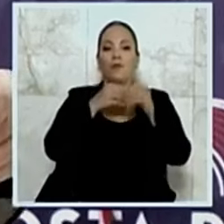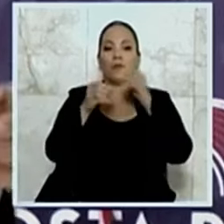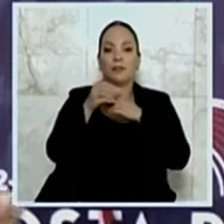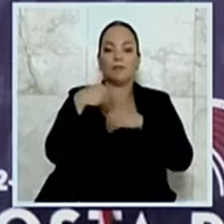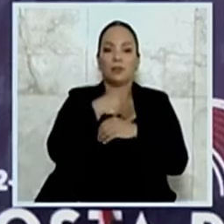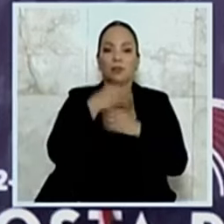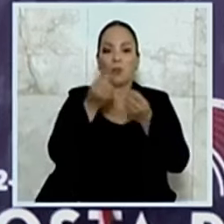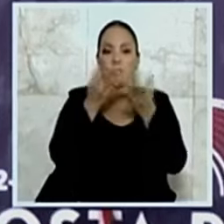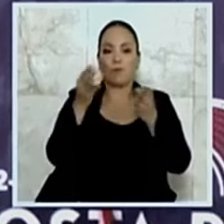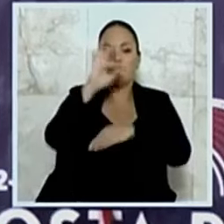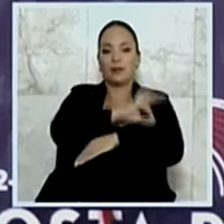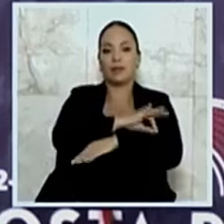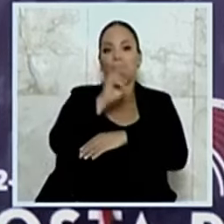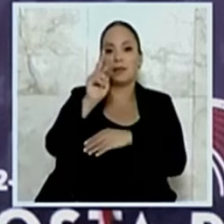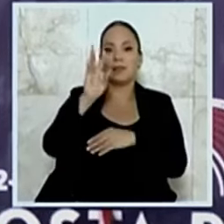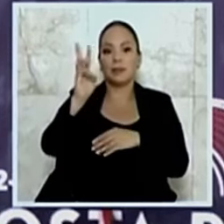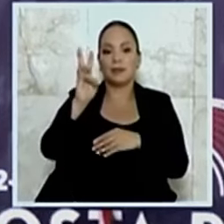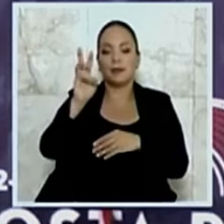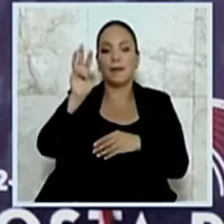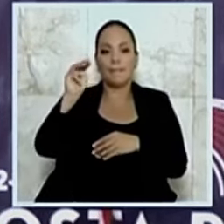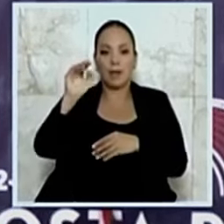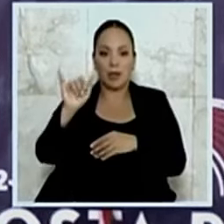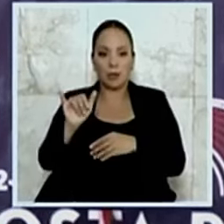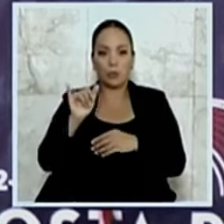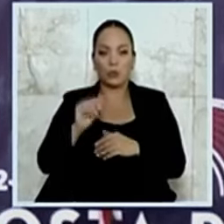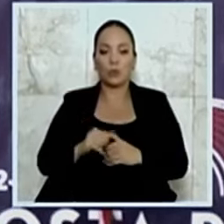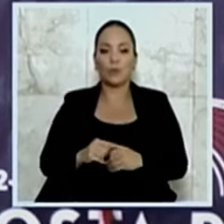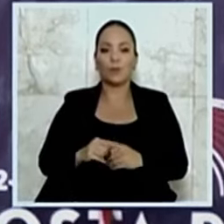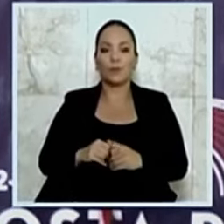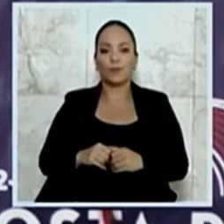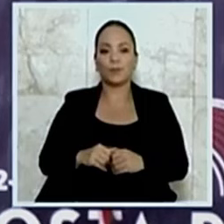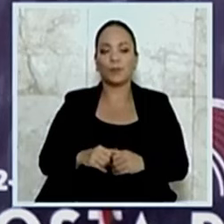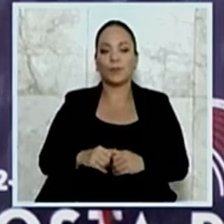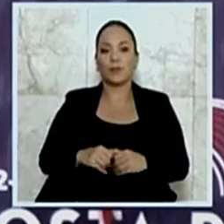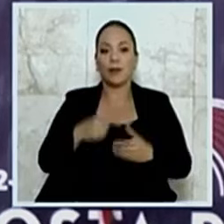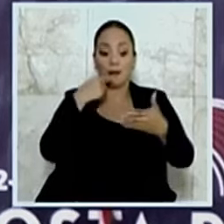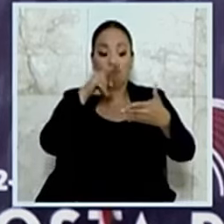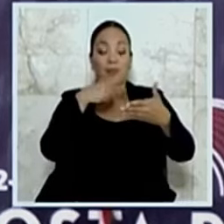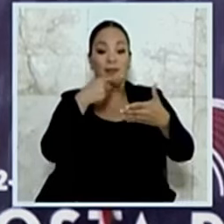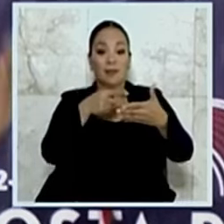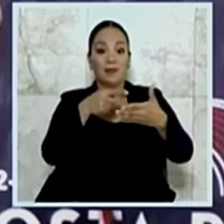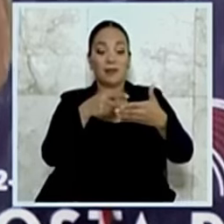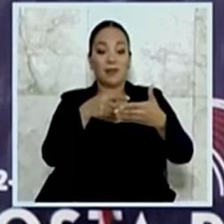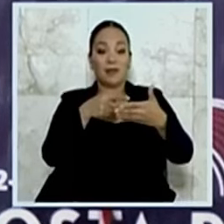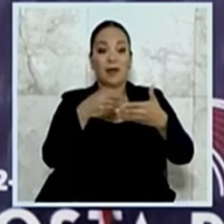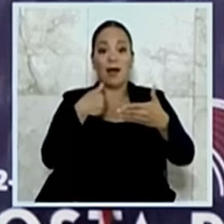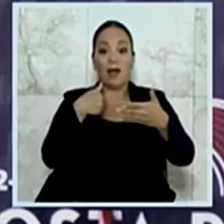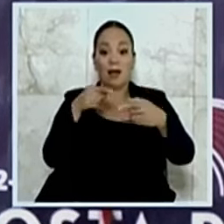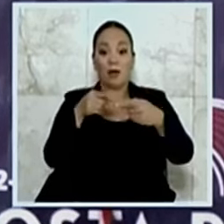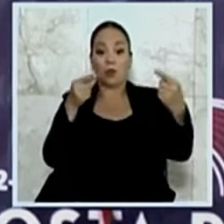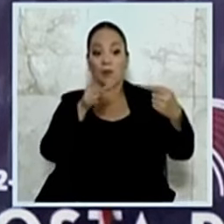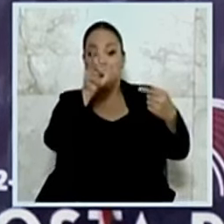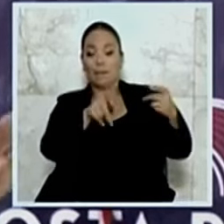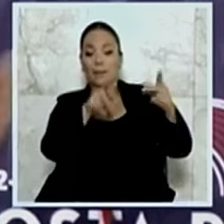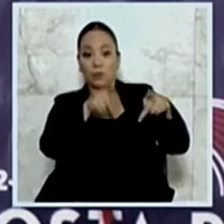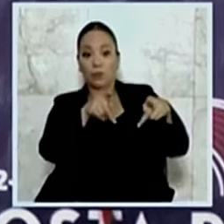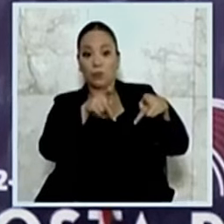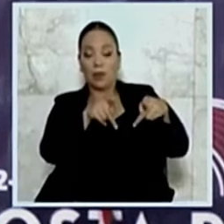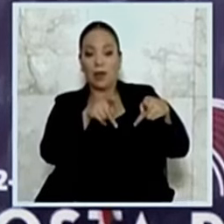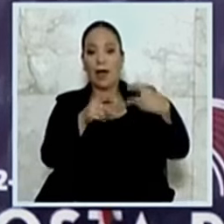suscrita por Sharon Hernández Coto, periodista, oficina de prensa del Ministerio Público, con